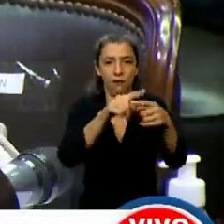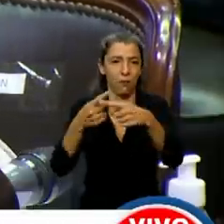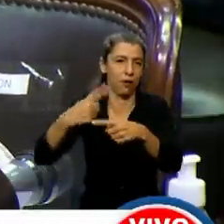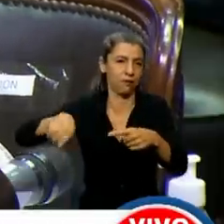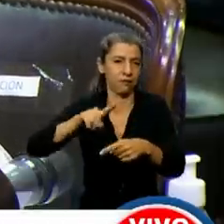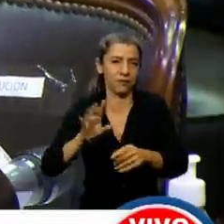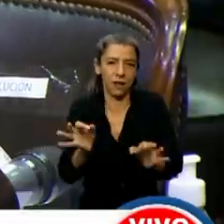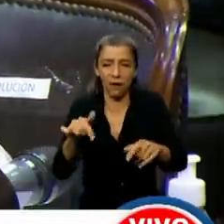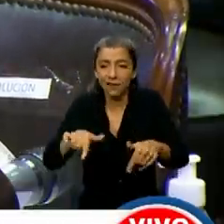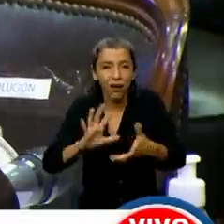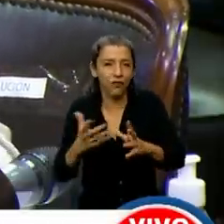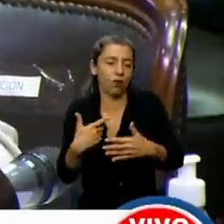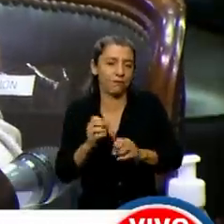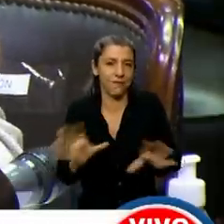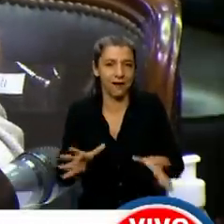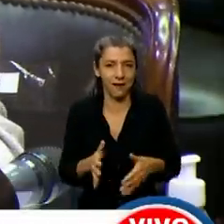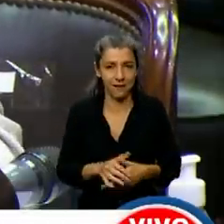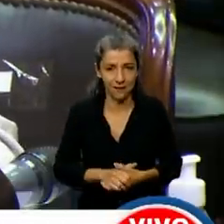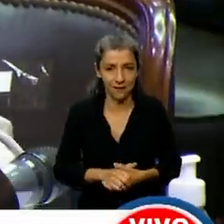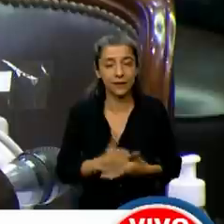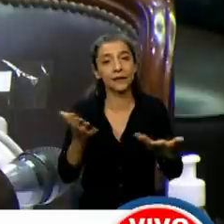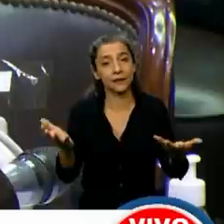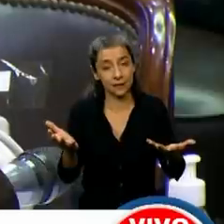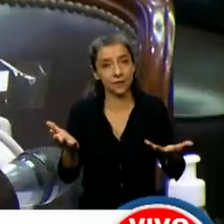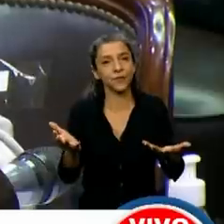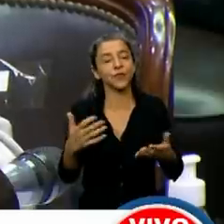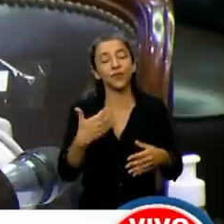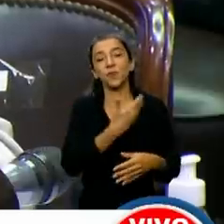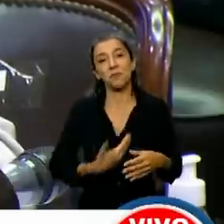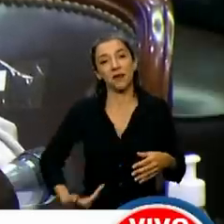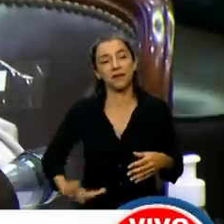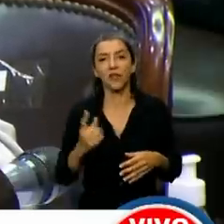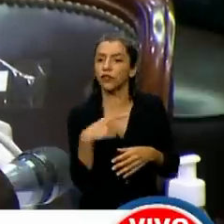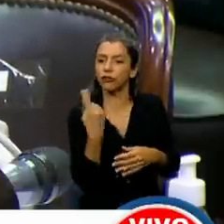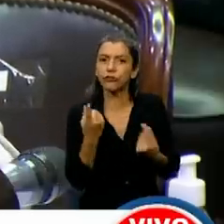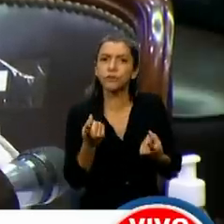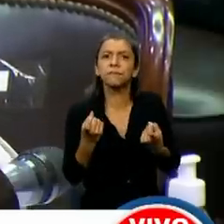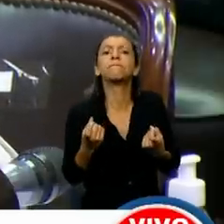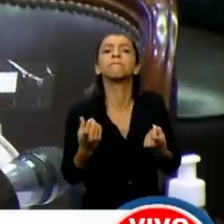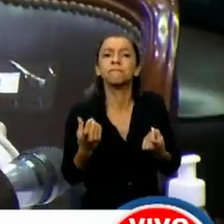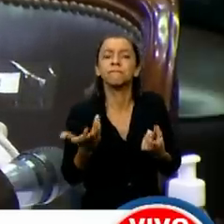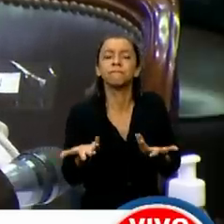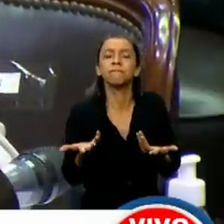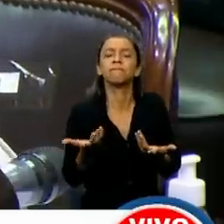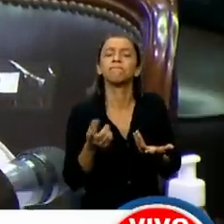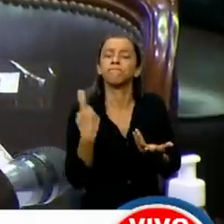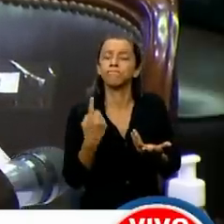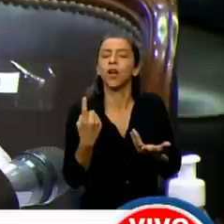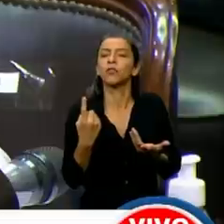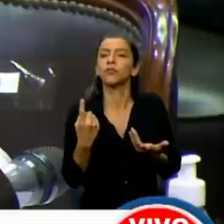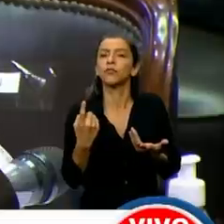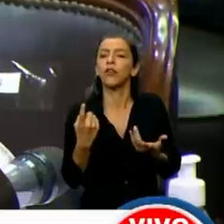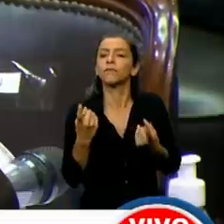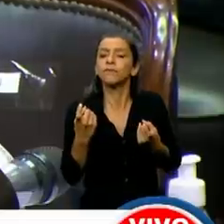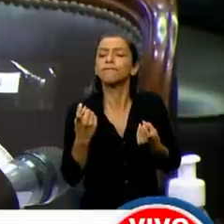porque como le decía presidente lo que verdaderamente estamos necesitando es generar justamente